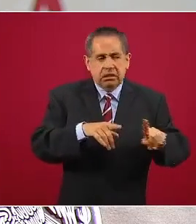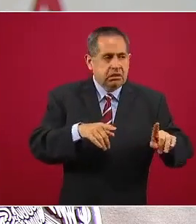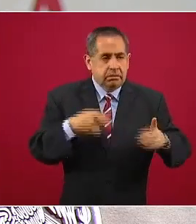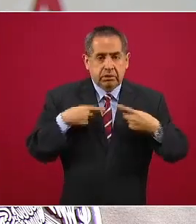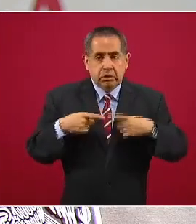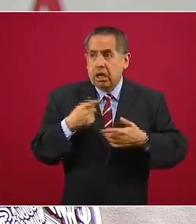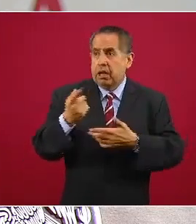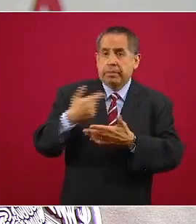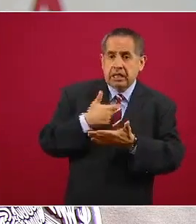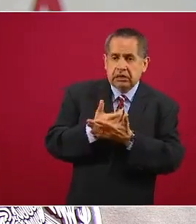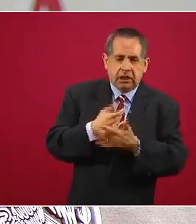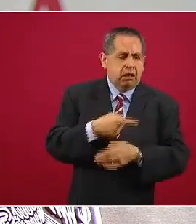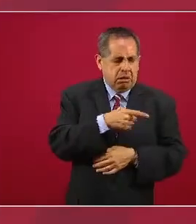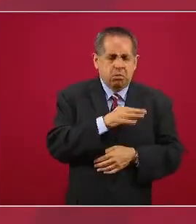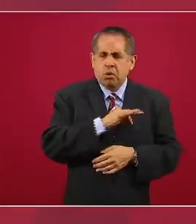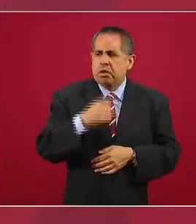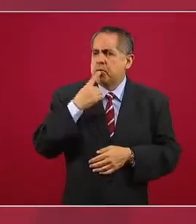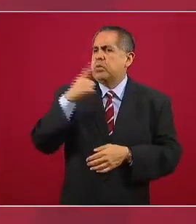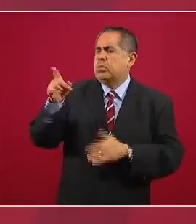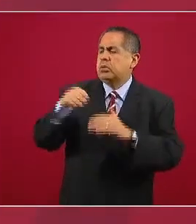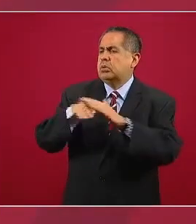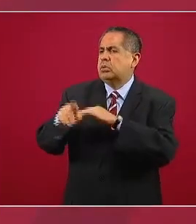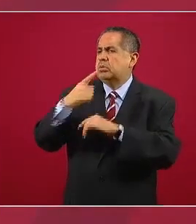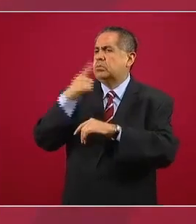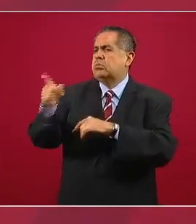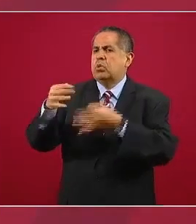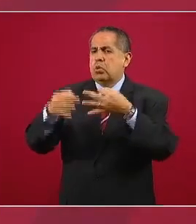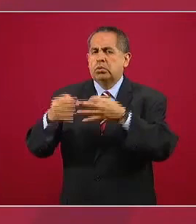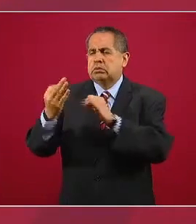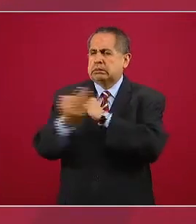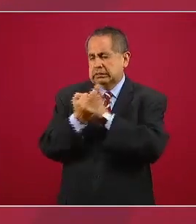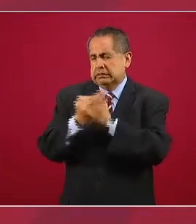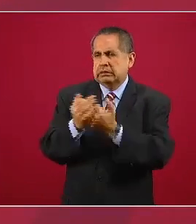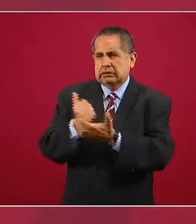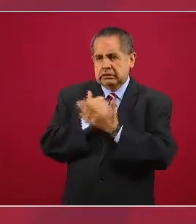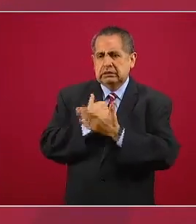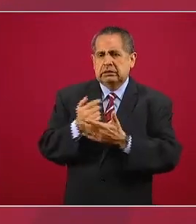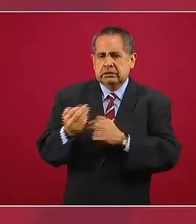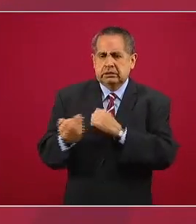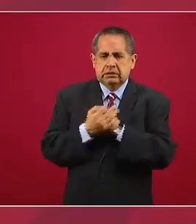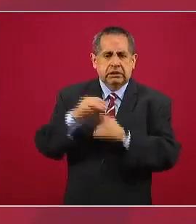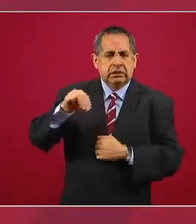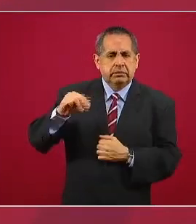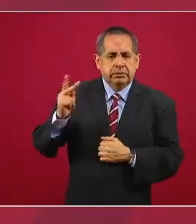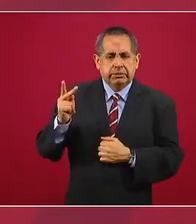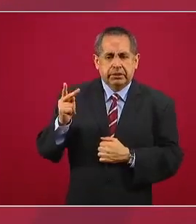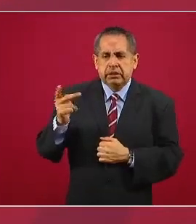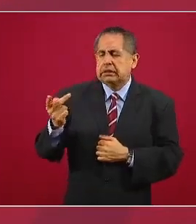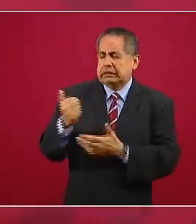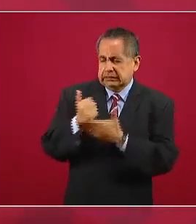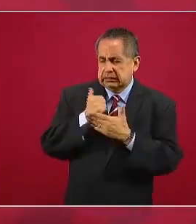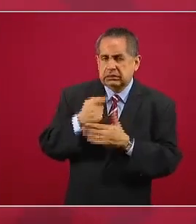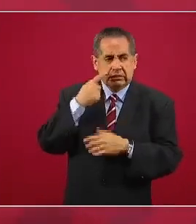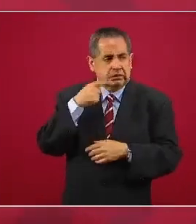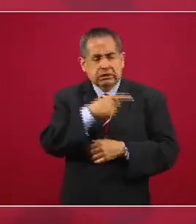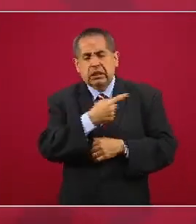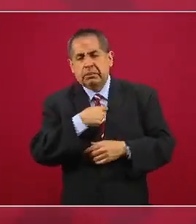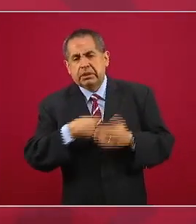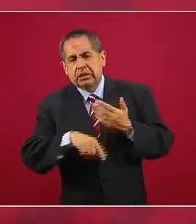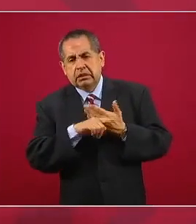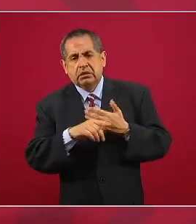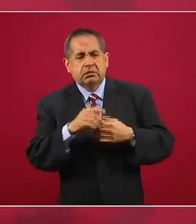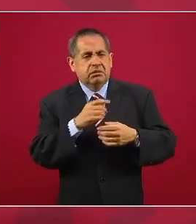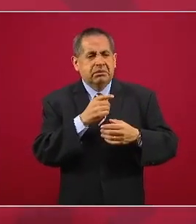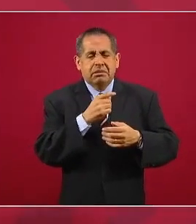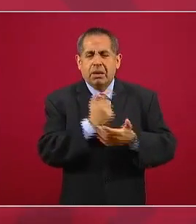Se puede ir a una autoridad, al Ministerio Público, y se